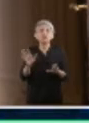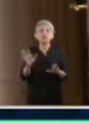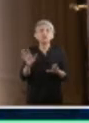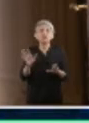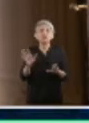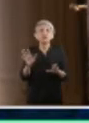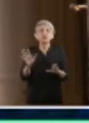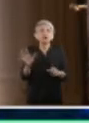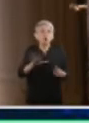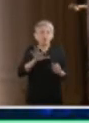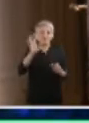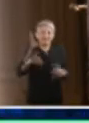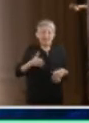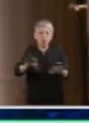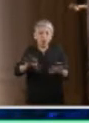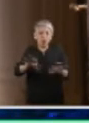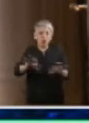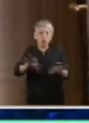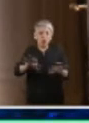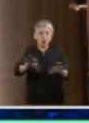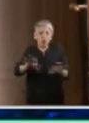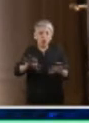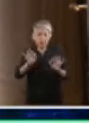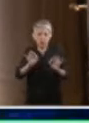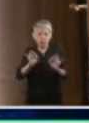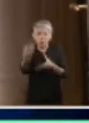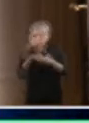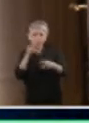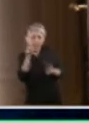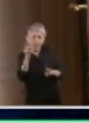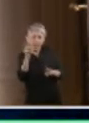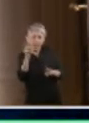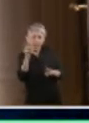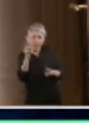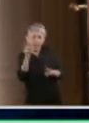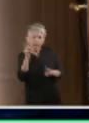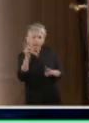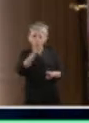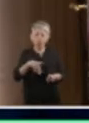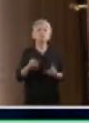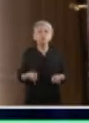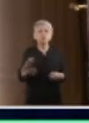aspectos. ¿Qué quiero decir con esto? Silvina Batakis, además de tener una gran preparación